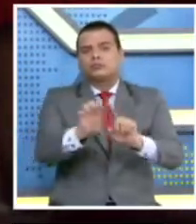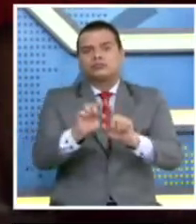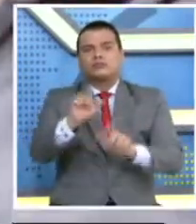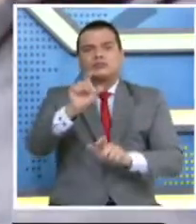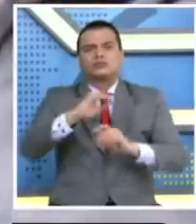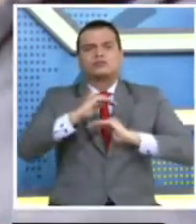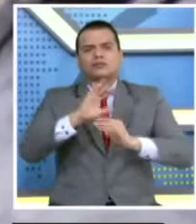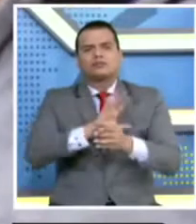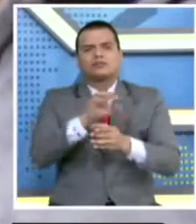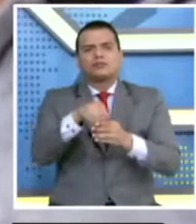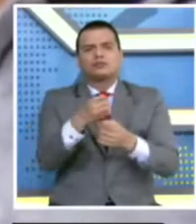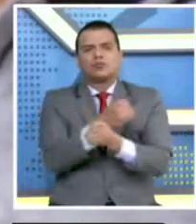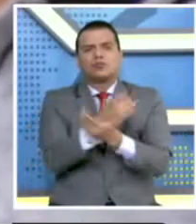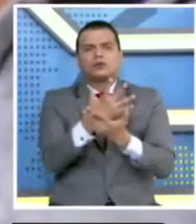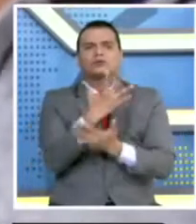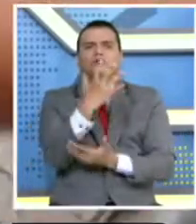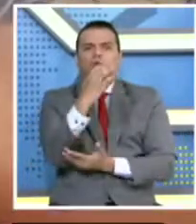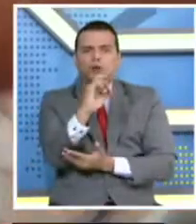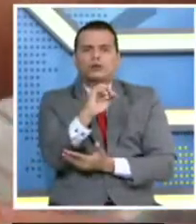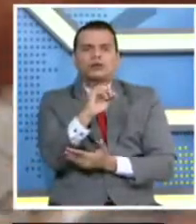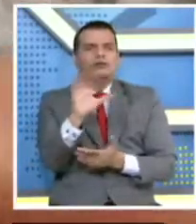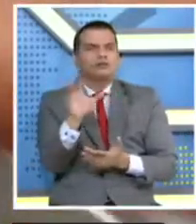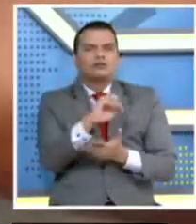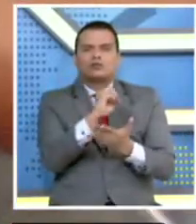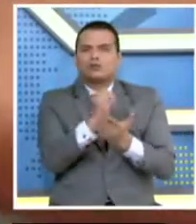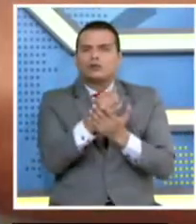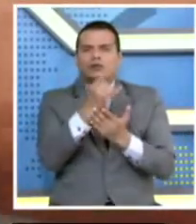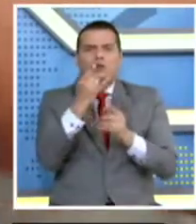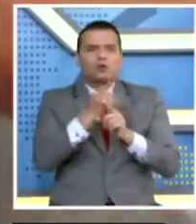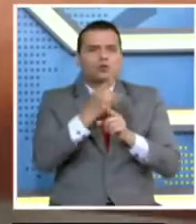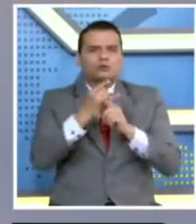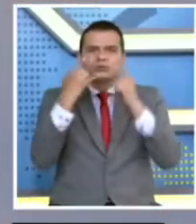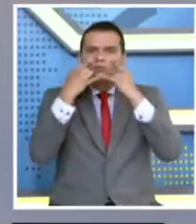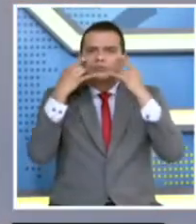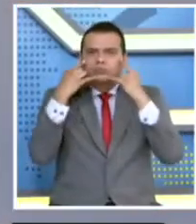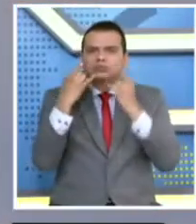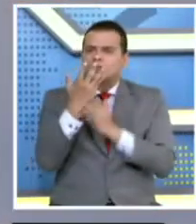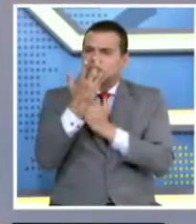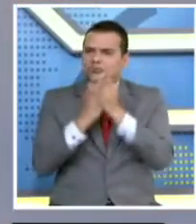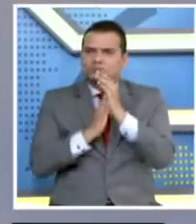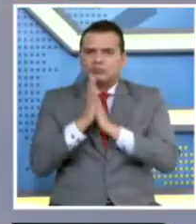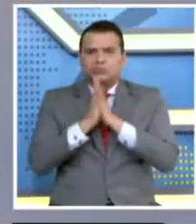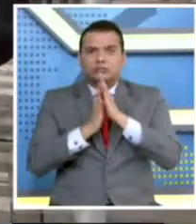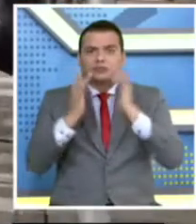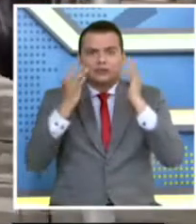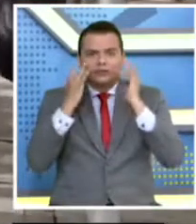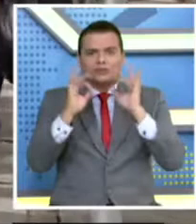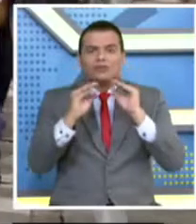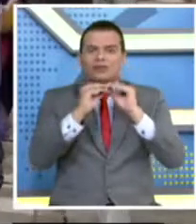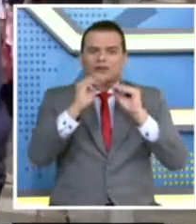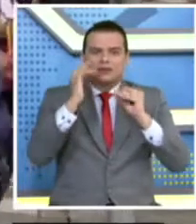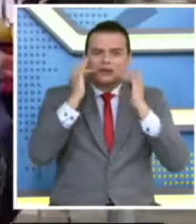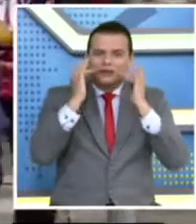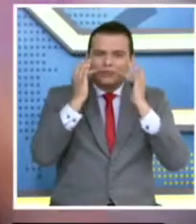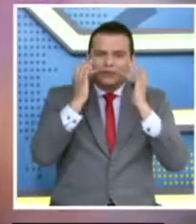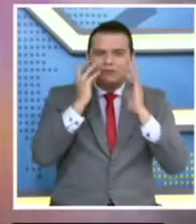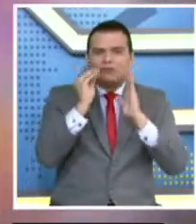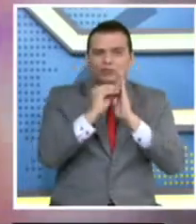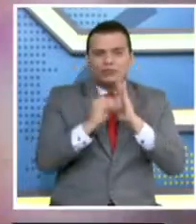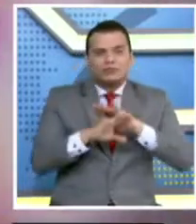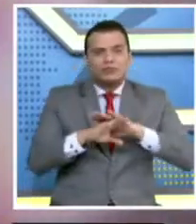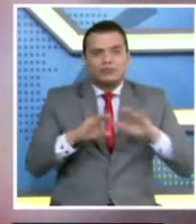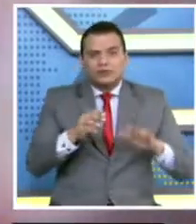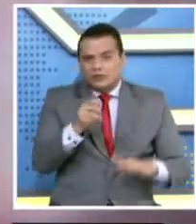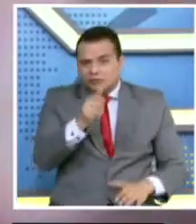50 personas, uso obligatorio de tapabocas, lavado de manos con gel a la entrada, limpieza constante del templo y toma de temperaturas al llegar